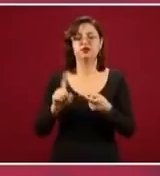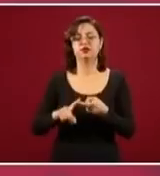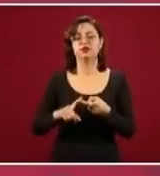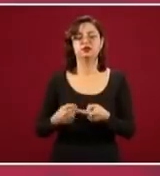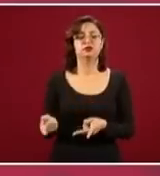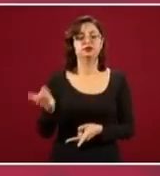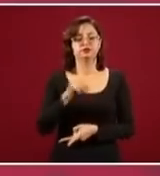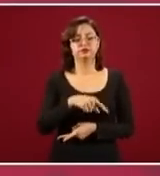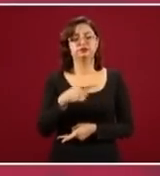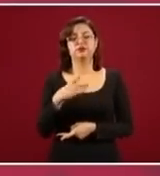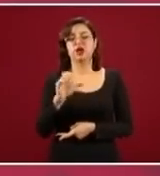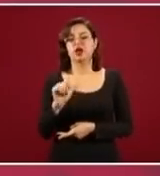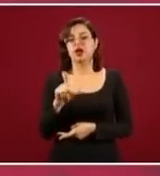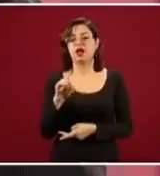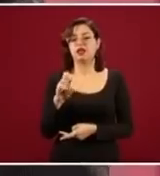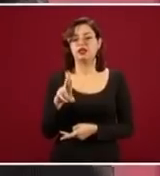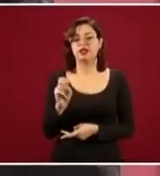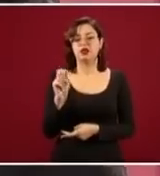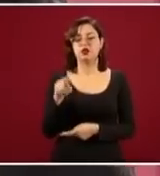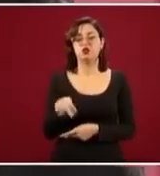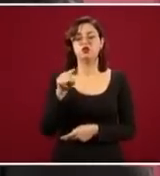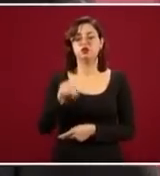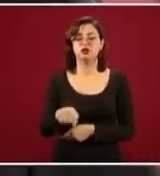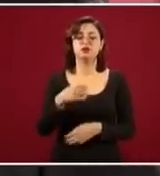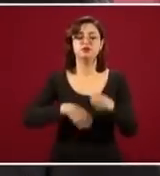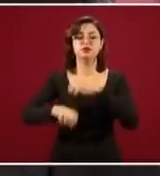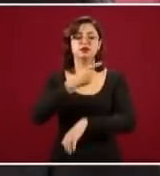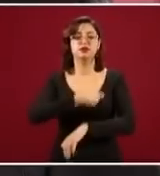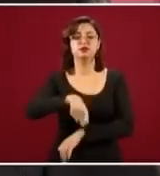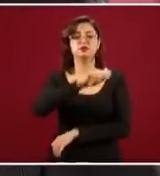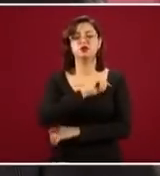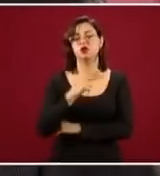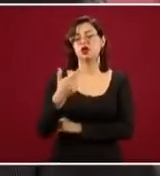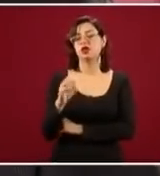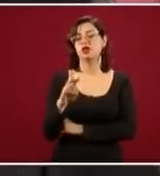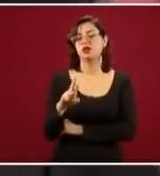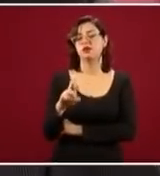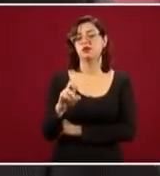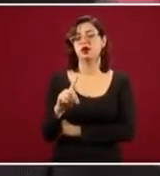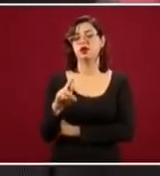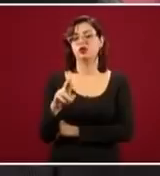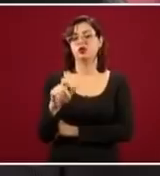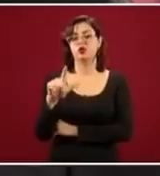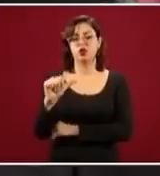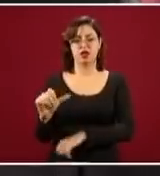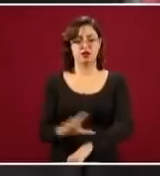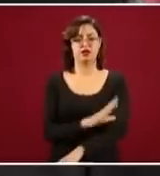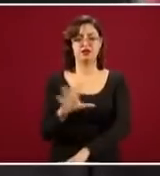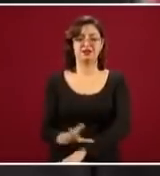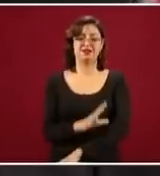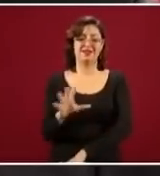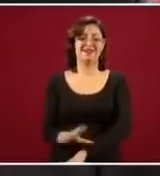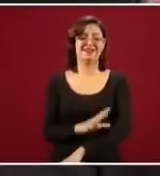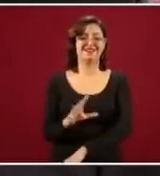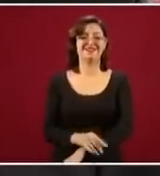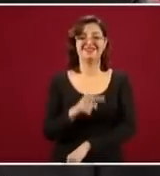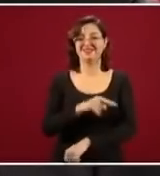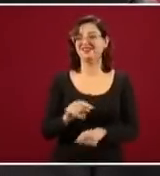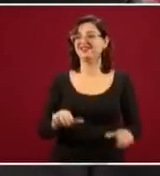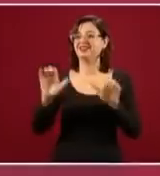consejero de Iberdrola, una empresa española de generación de energía eléctrica.